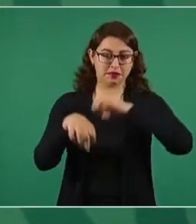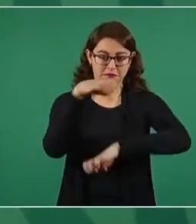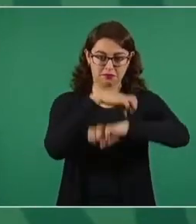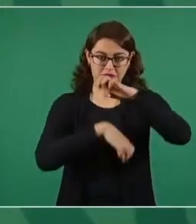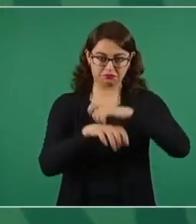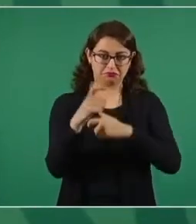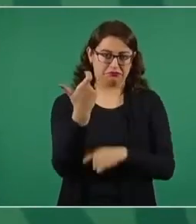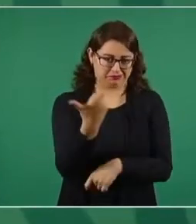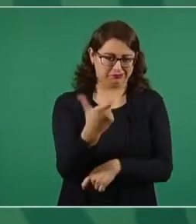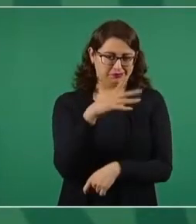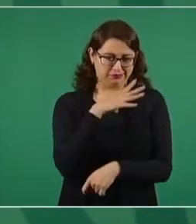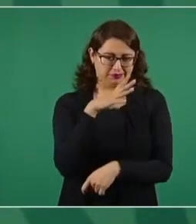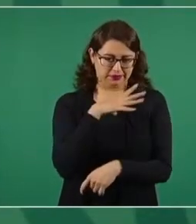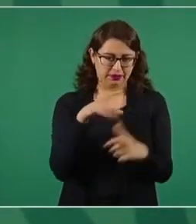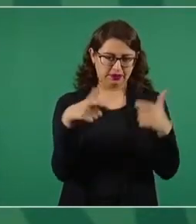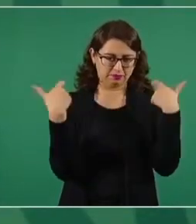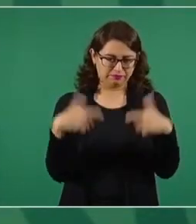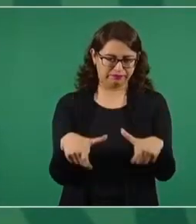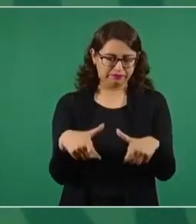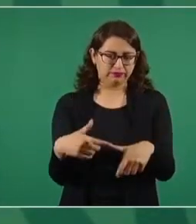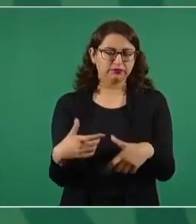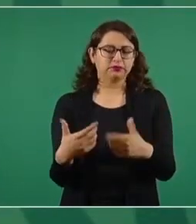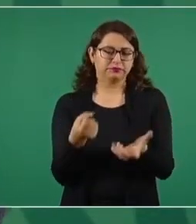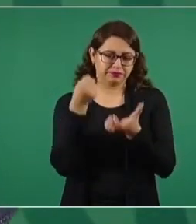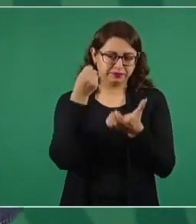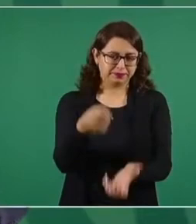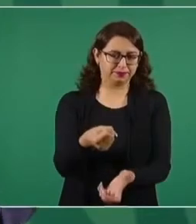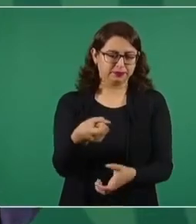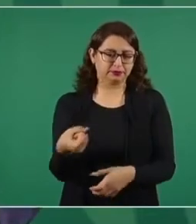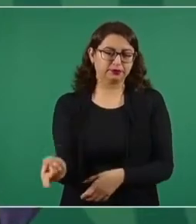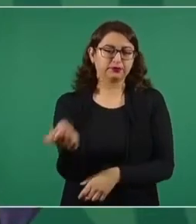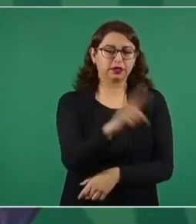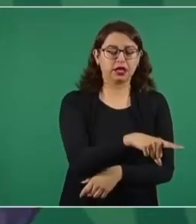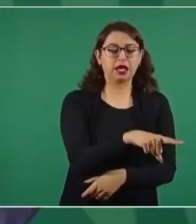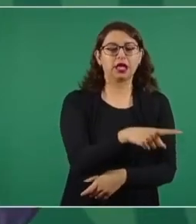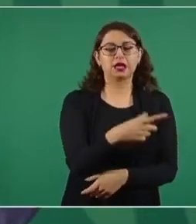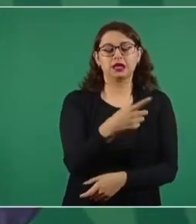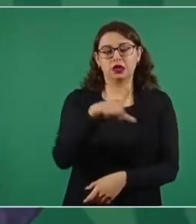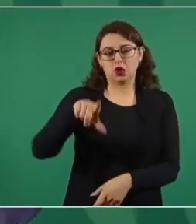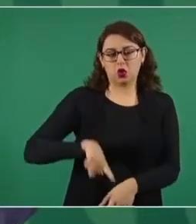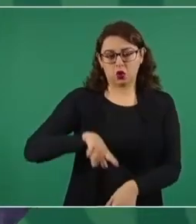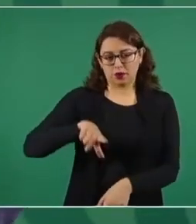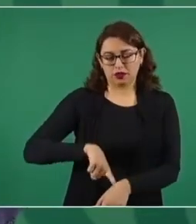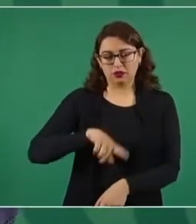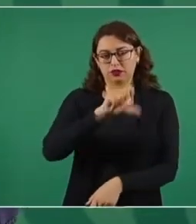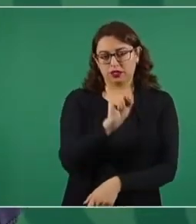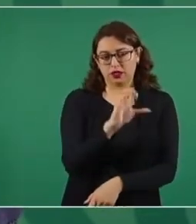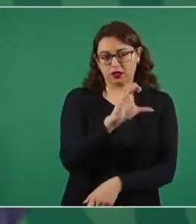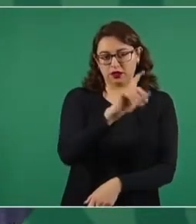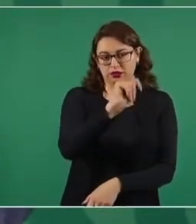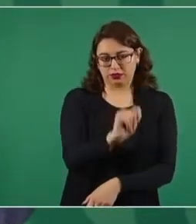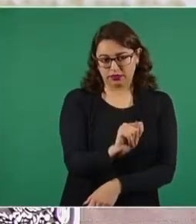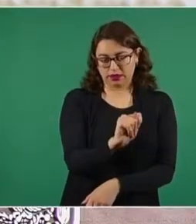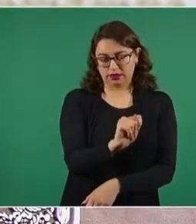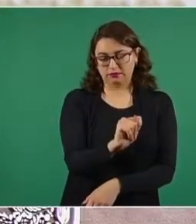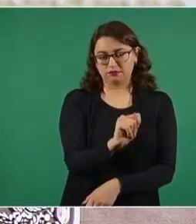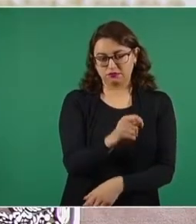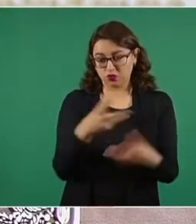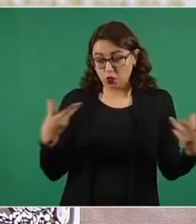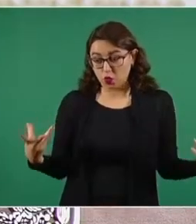inversionistas y, desde luego, la Secretaría de Comunicaciones y